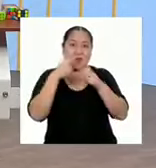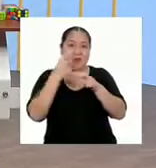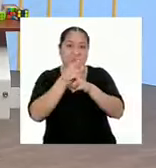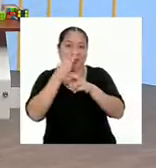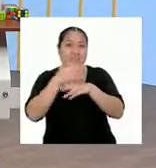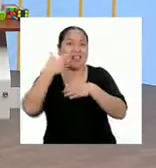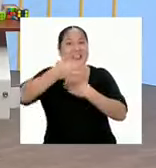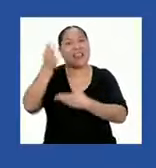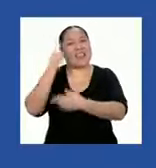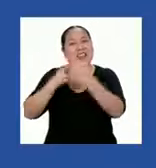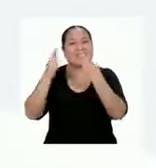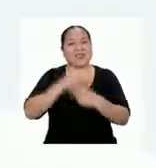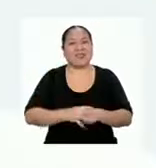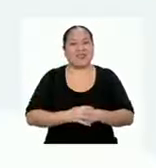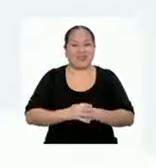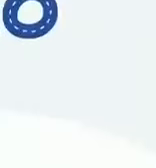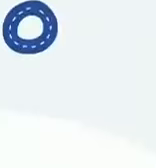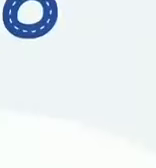Y ya regresamos.